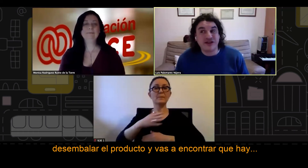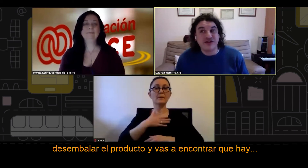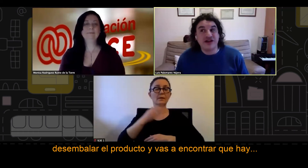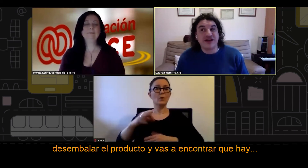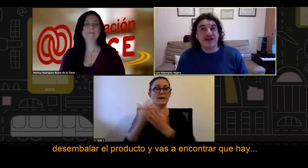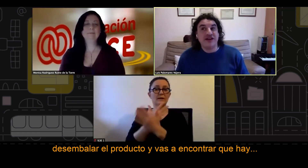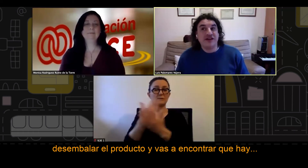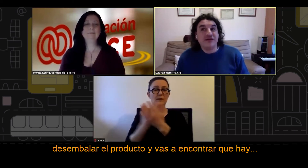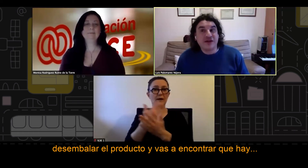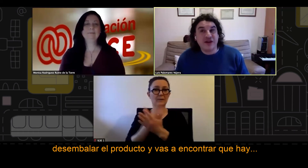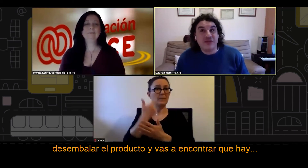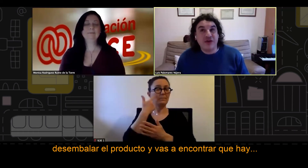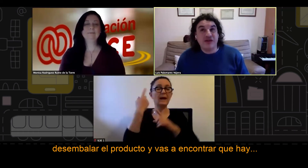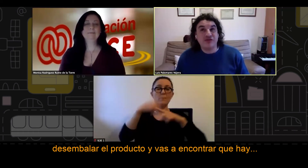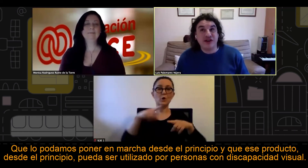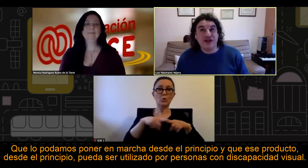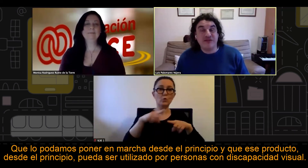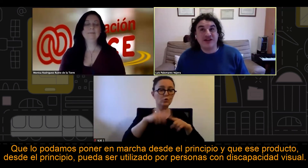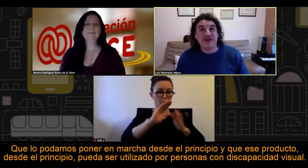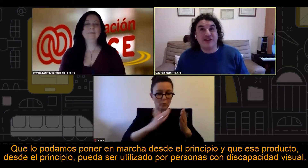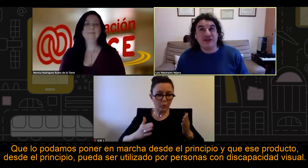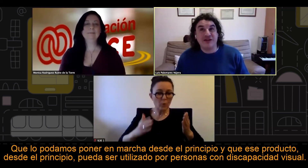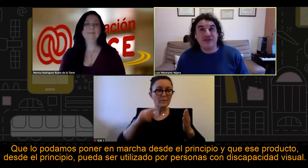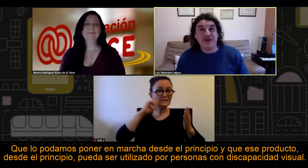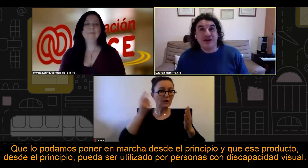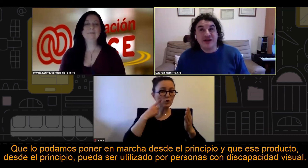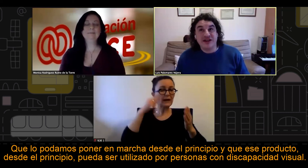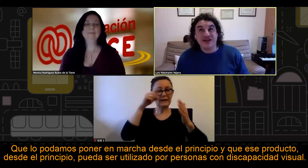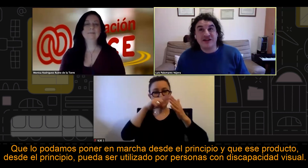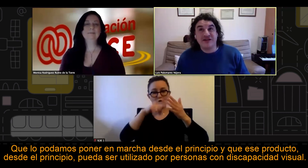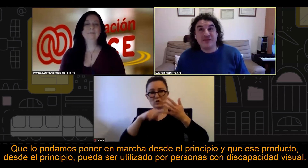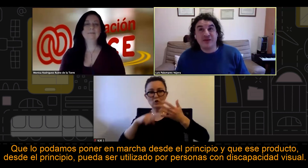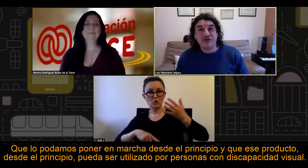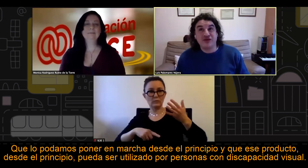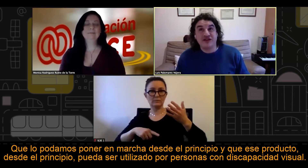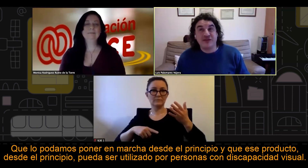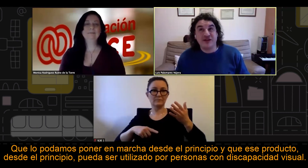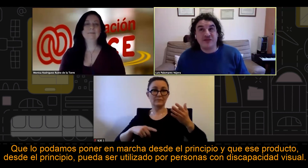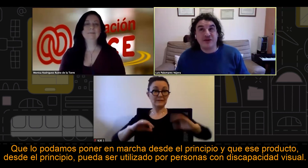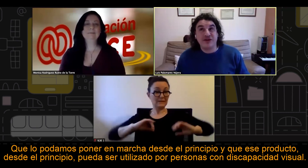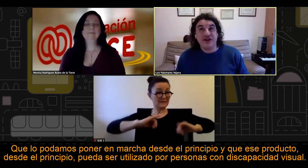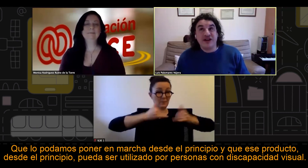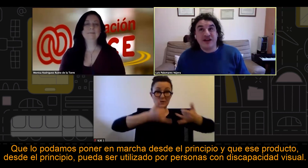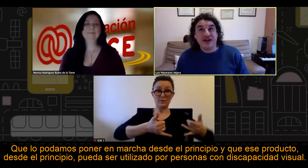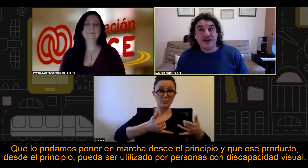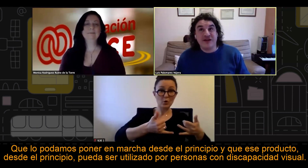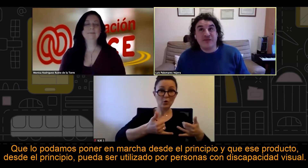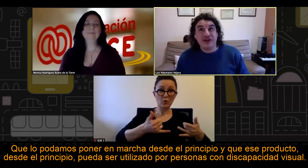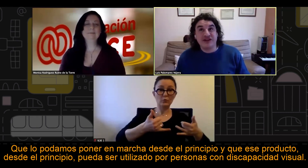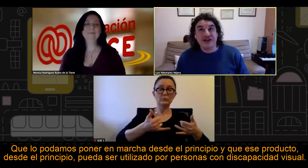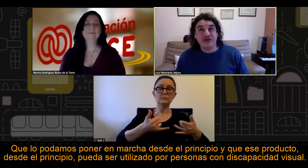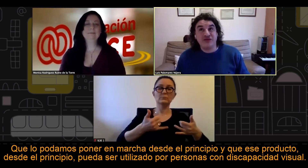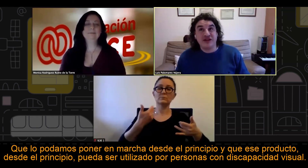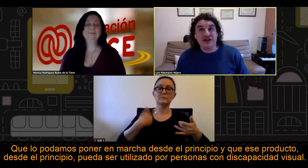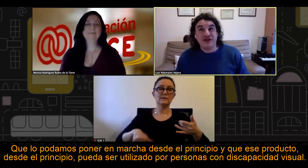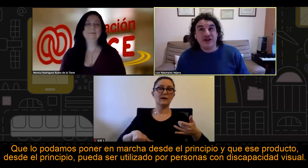vas a encontrar que lo podamos poner en marcha desde el principio y que ese producto desde el principio pueda